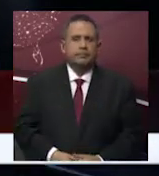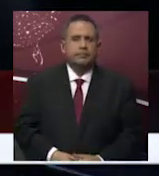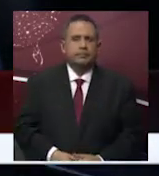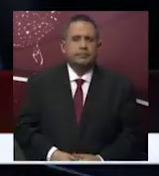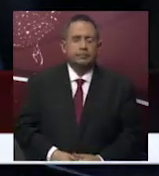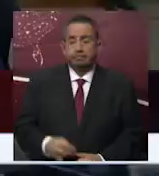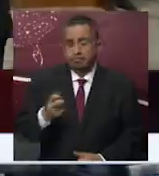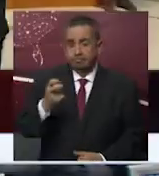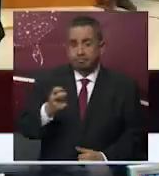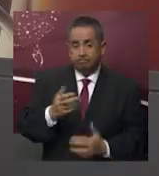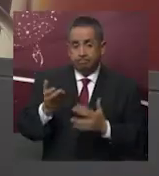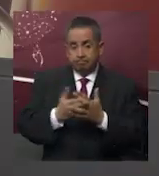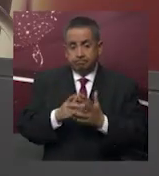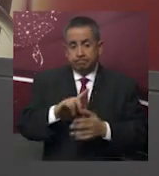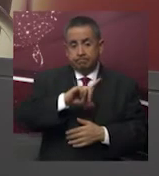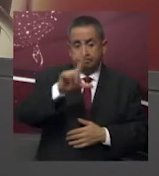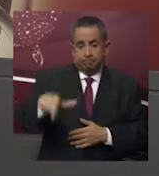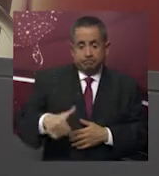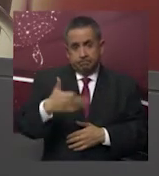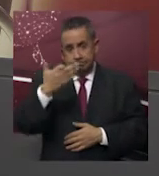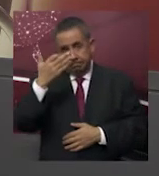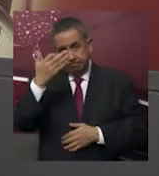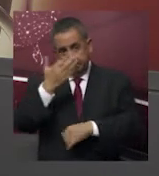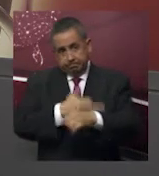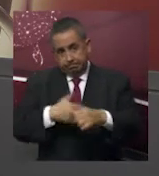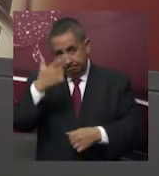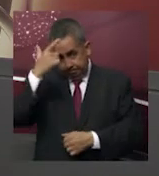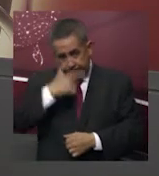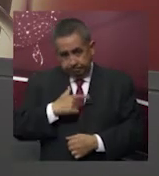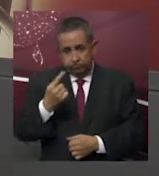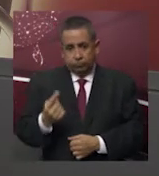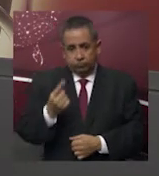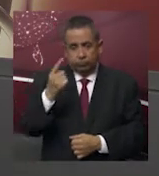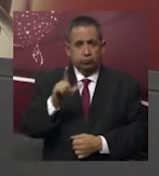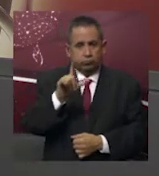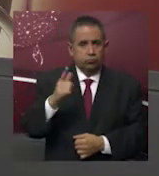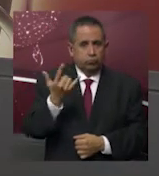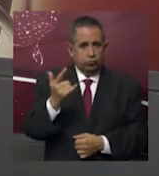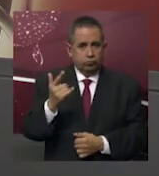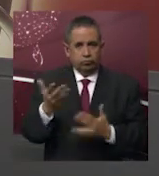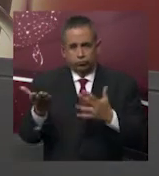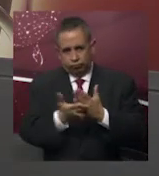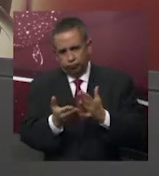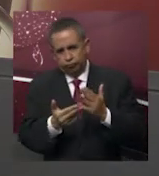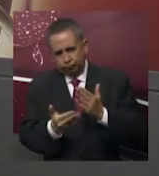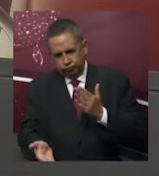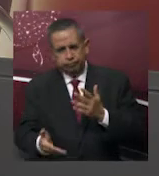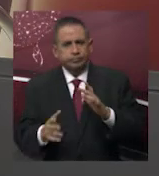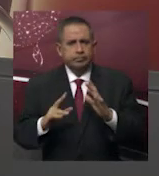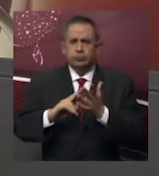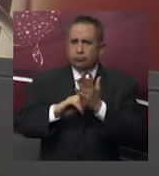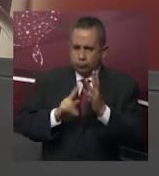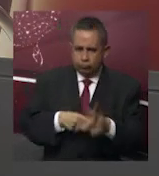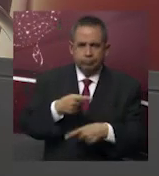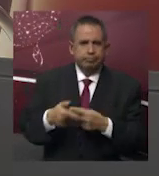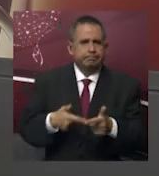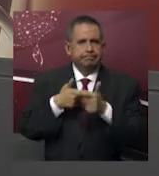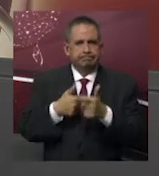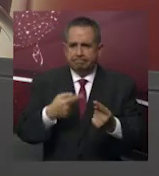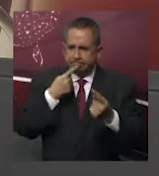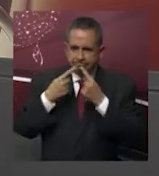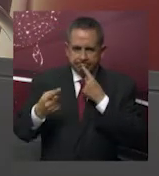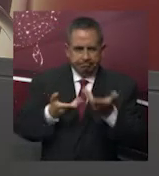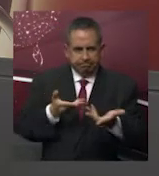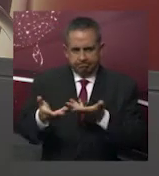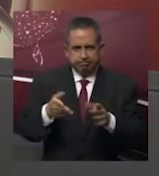Y así fue ya por la noche de este 1 de julio, del lunes 1 de julio, luego de un receso de la sesión extraordinaria, se reanudaron los